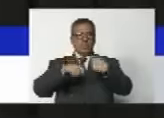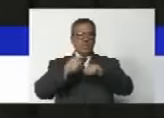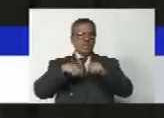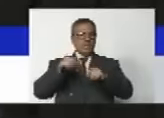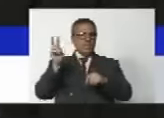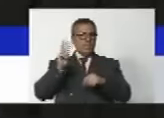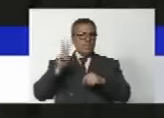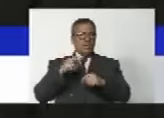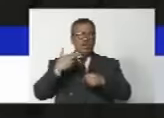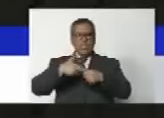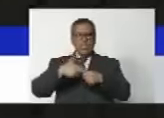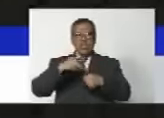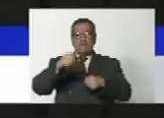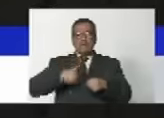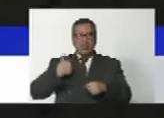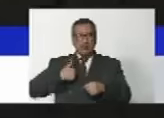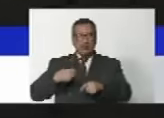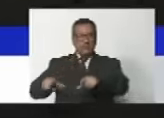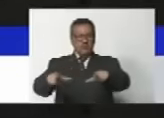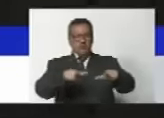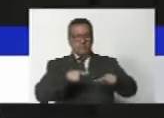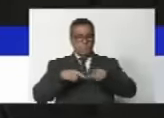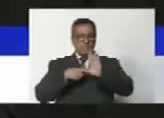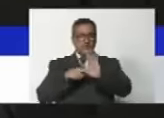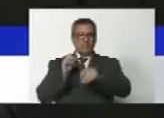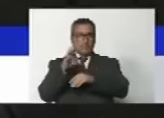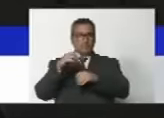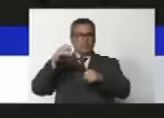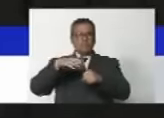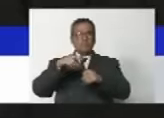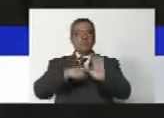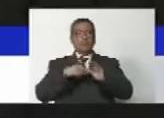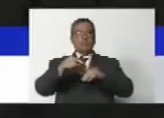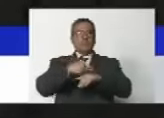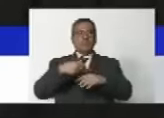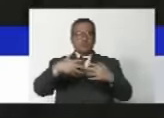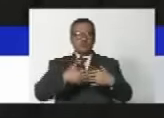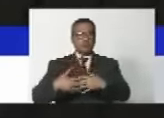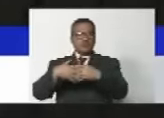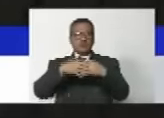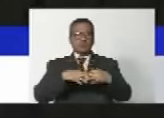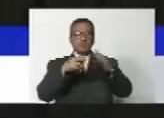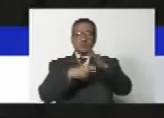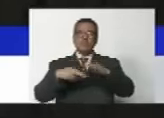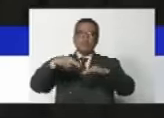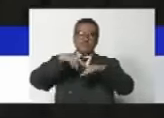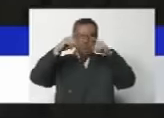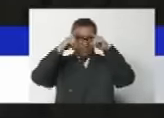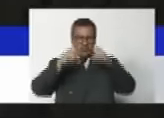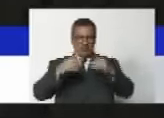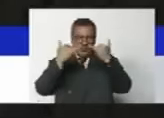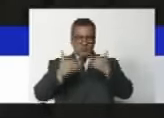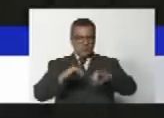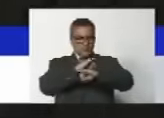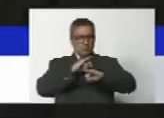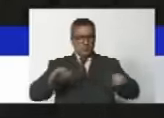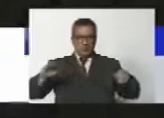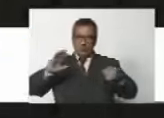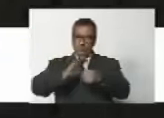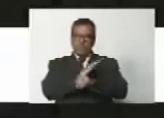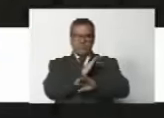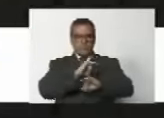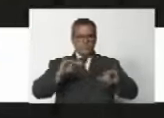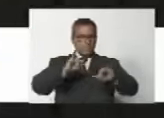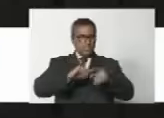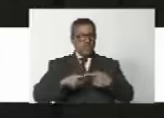petróleo en Venezuela. Por eso aprovechar esta tribuna el día de hoy para solicitarle al gobierno de los Estados Unidos que levanten definitivamente todas las sanciones,